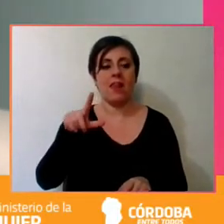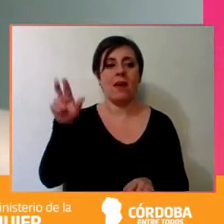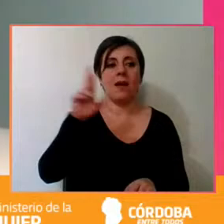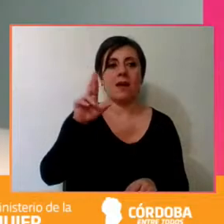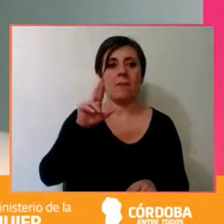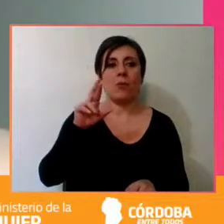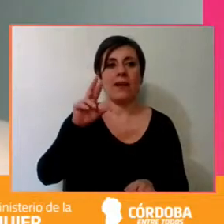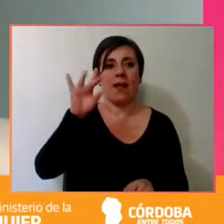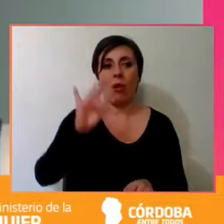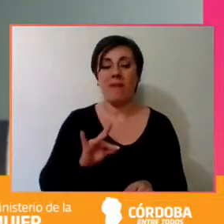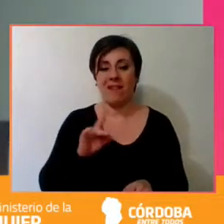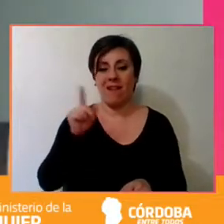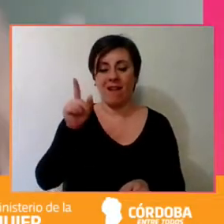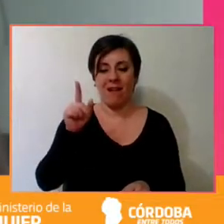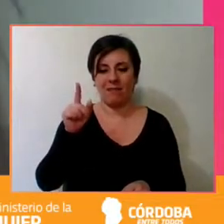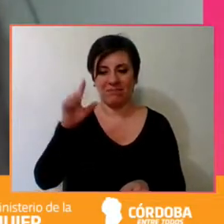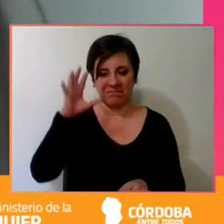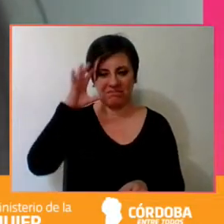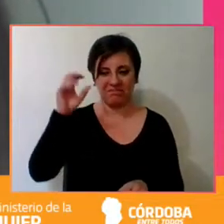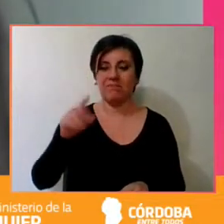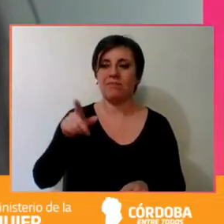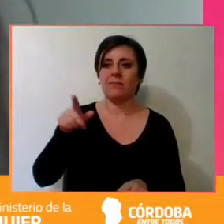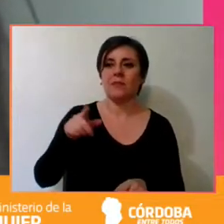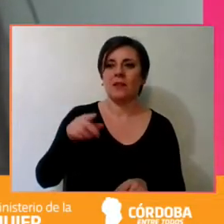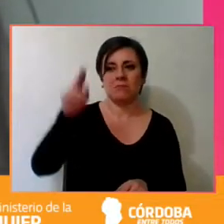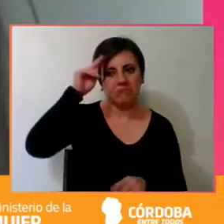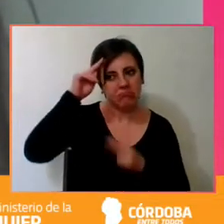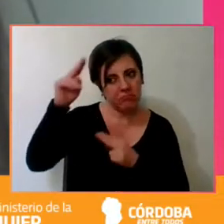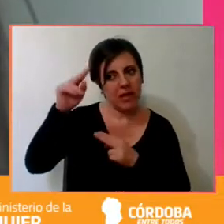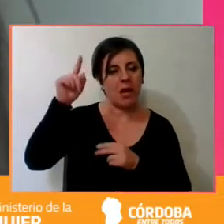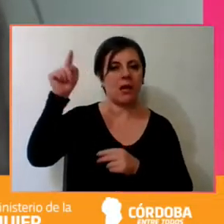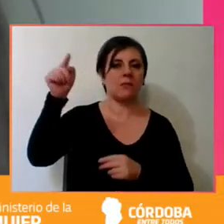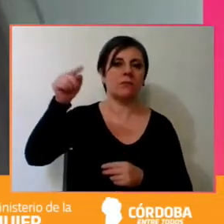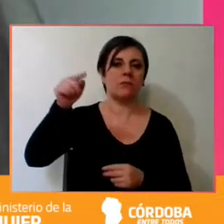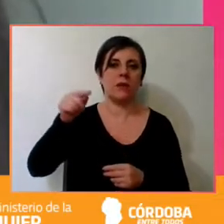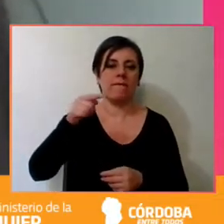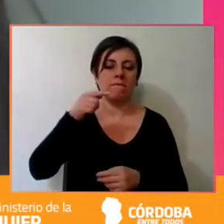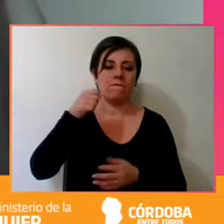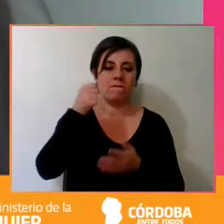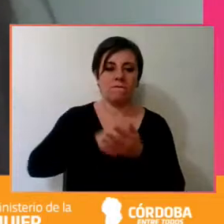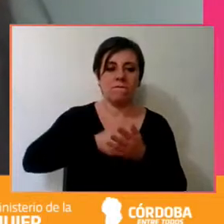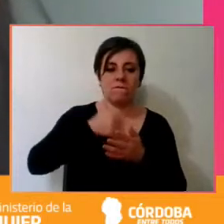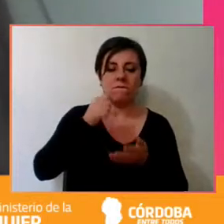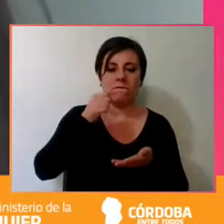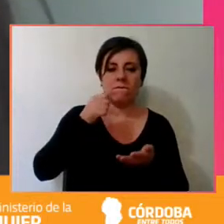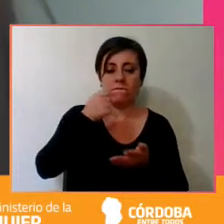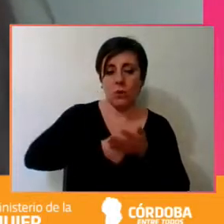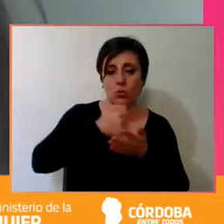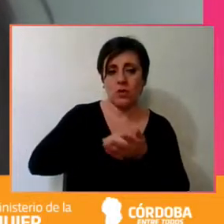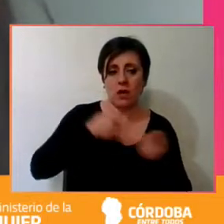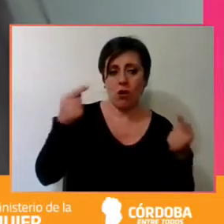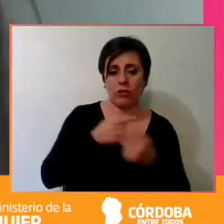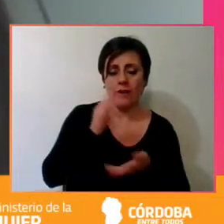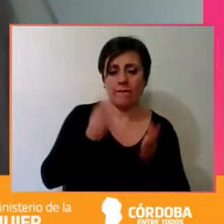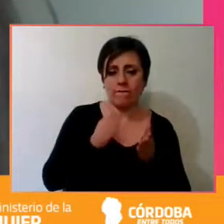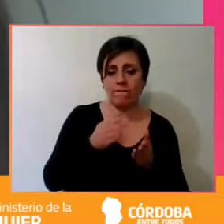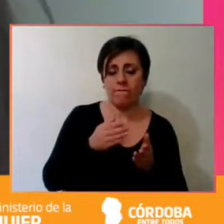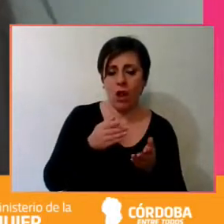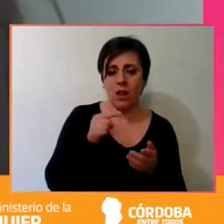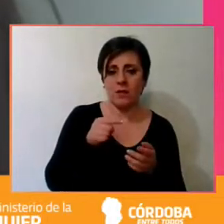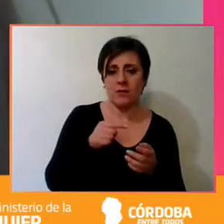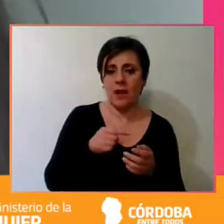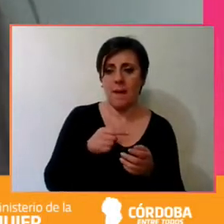que recordar para entender que todo lo que hemos desarrollado en materia de violencia tiene que ver con la pérdida de vida de mujeres concretas de carne